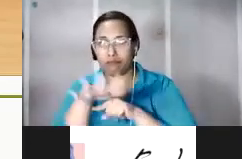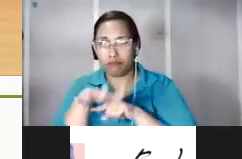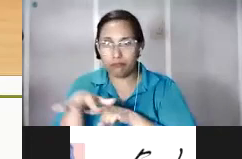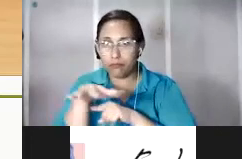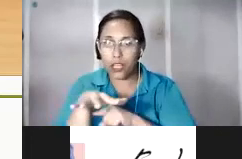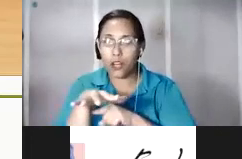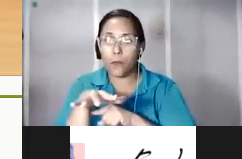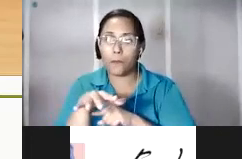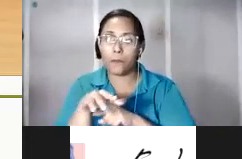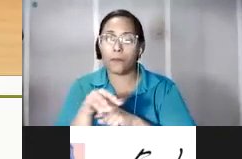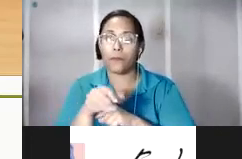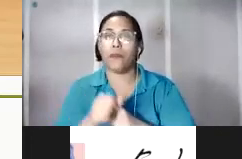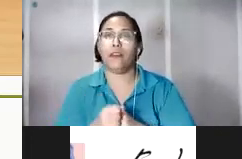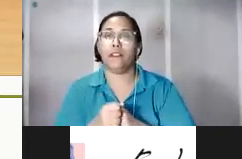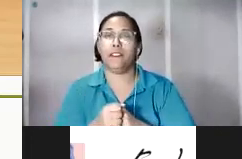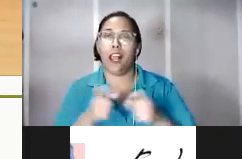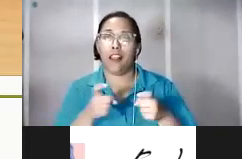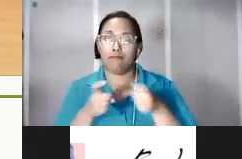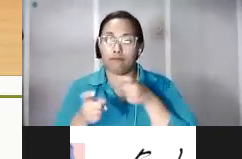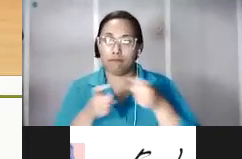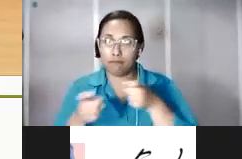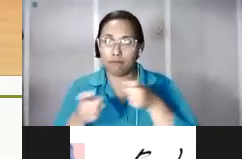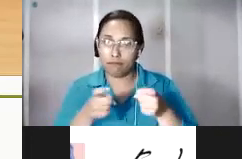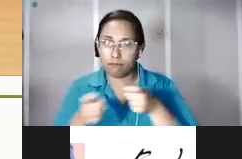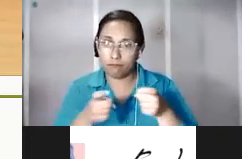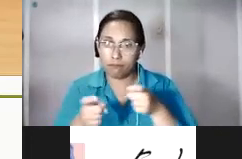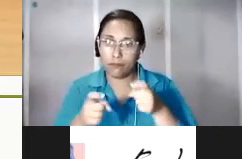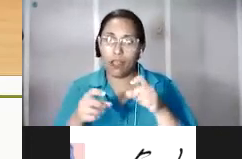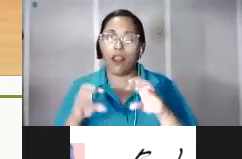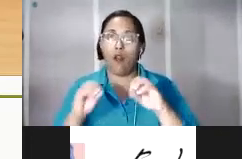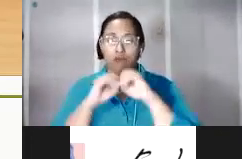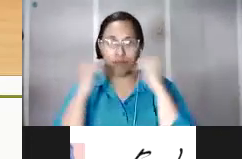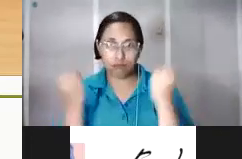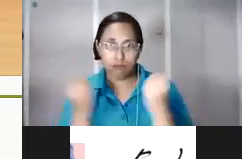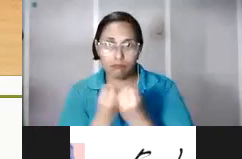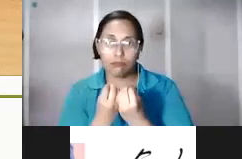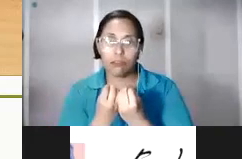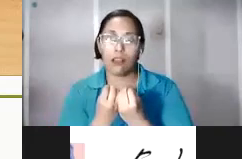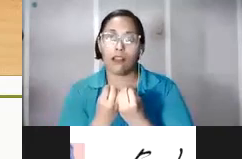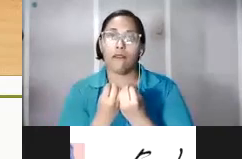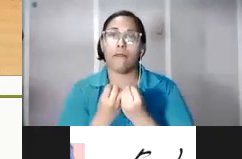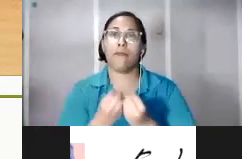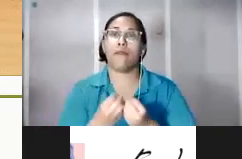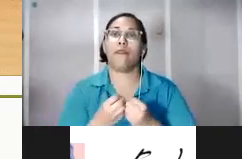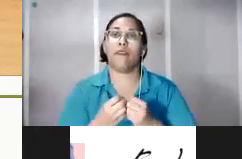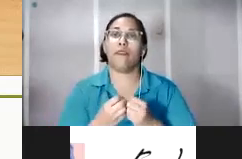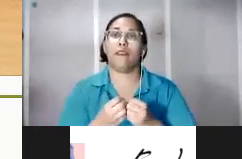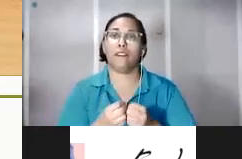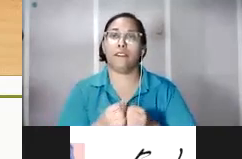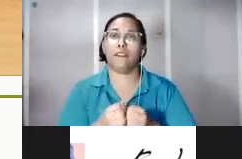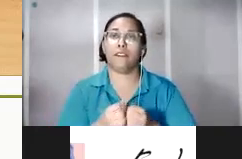fueron tomando el control en la organización de estas festividades y